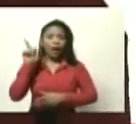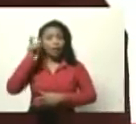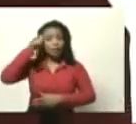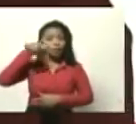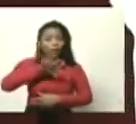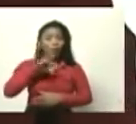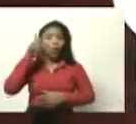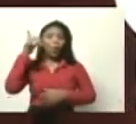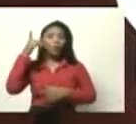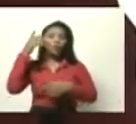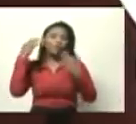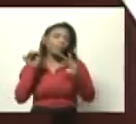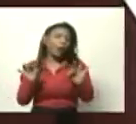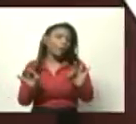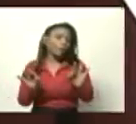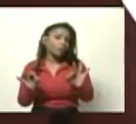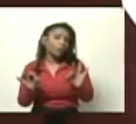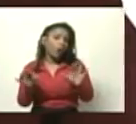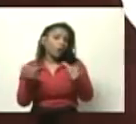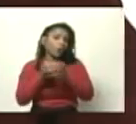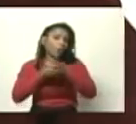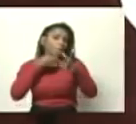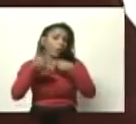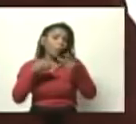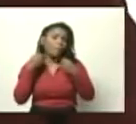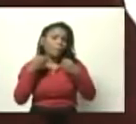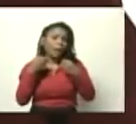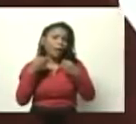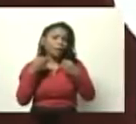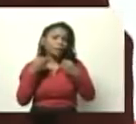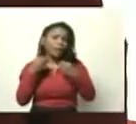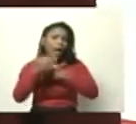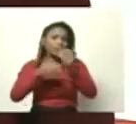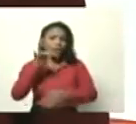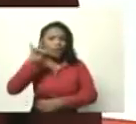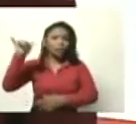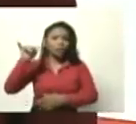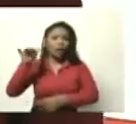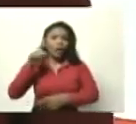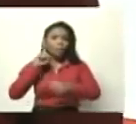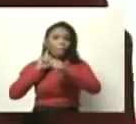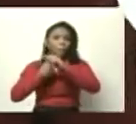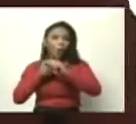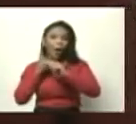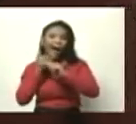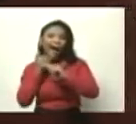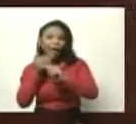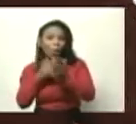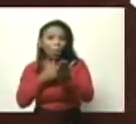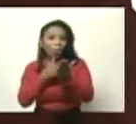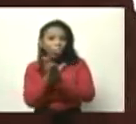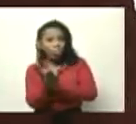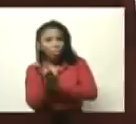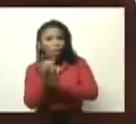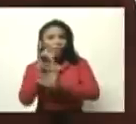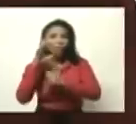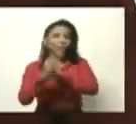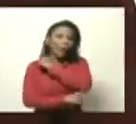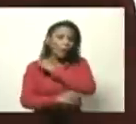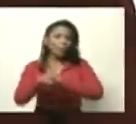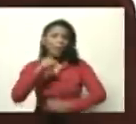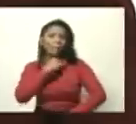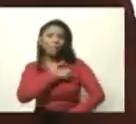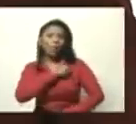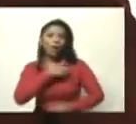ciudadano común con el partido para poder hacer las denuncias cuando detecten desviaciones de la moral y